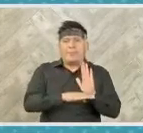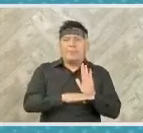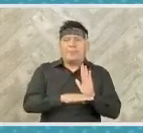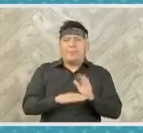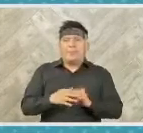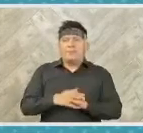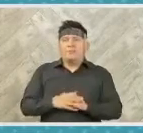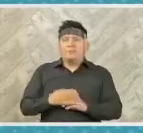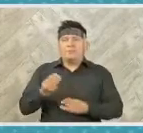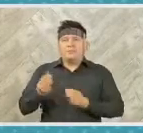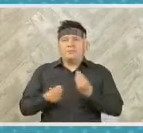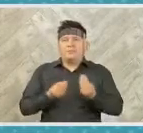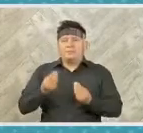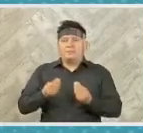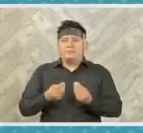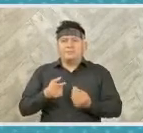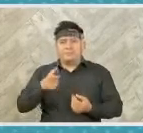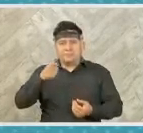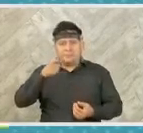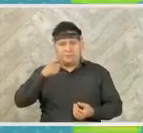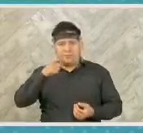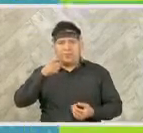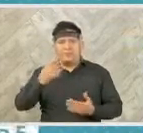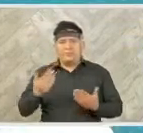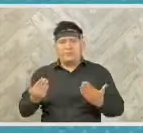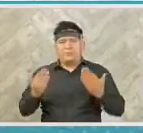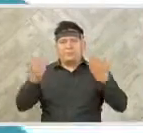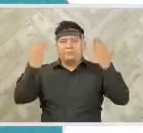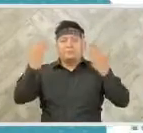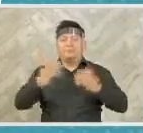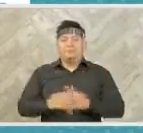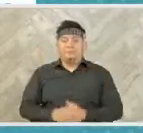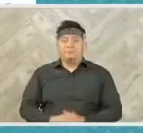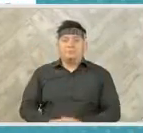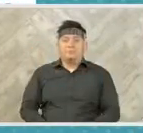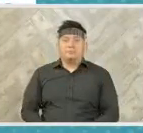poder realizar un seguimiento efectivo.